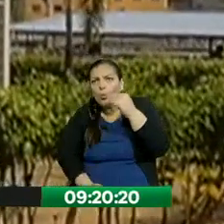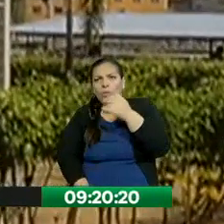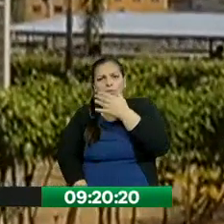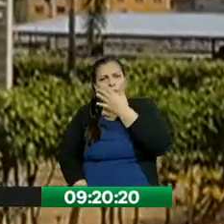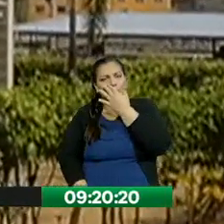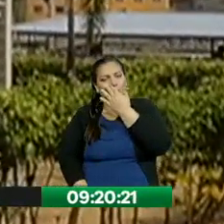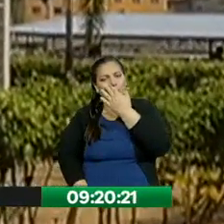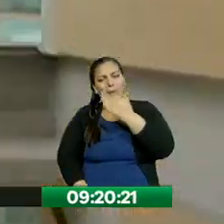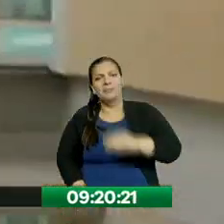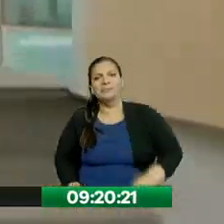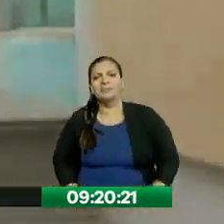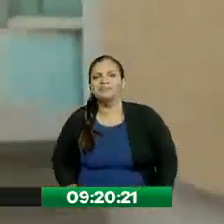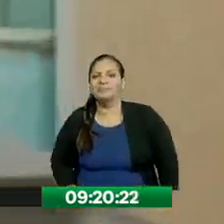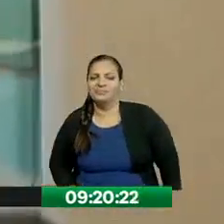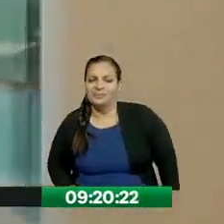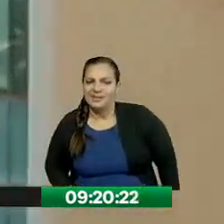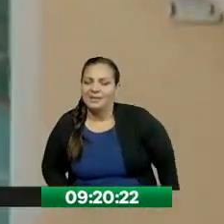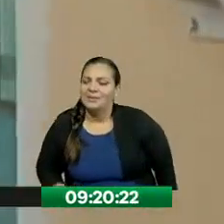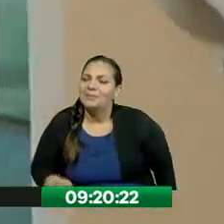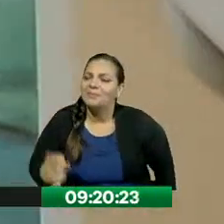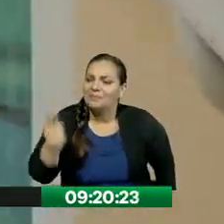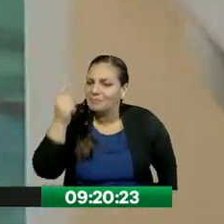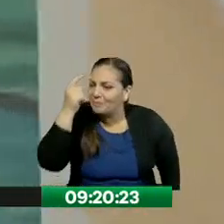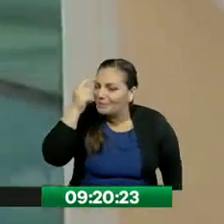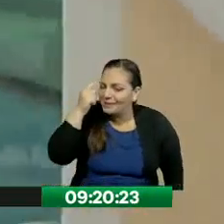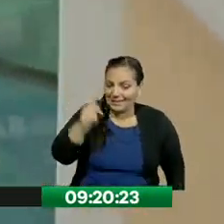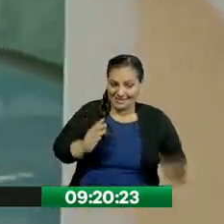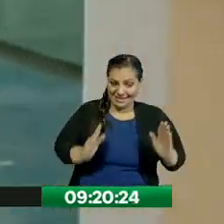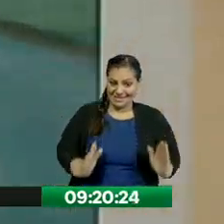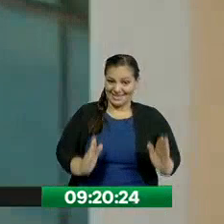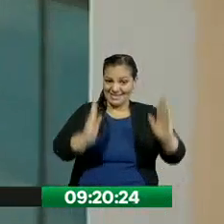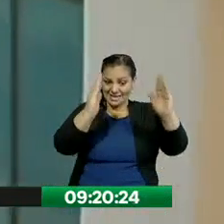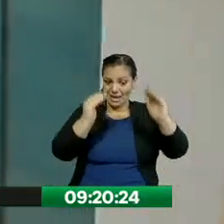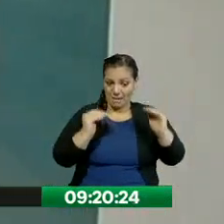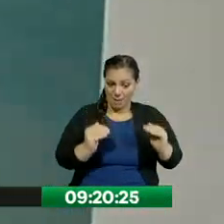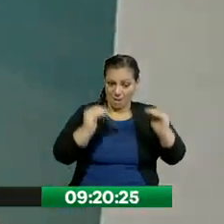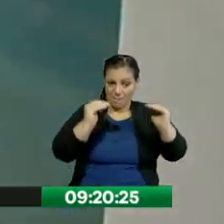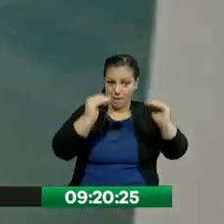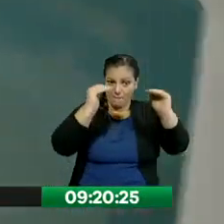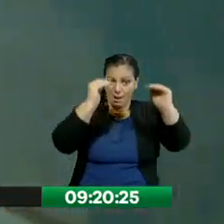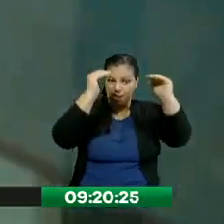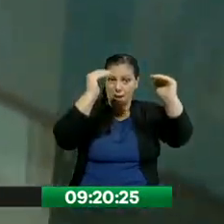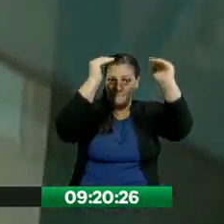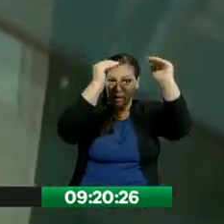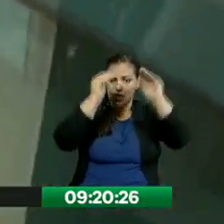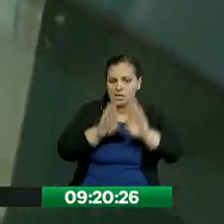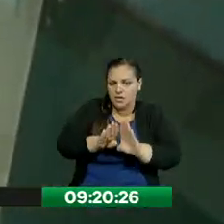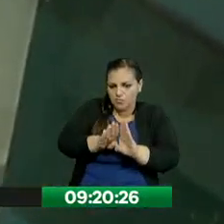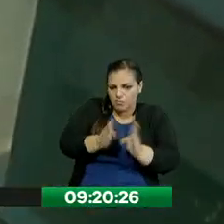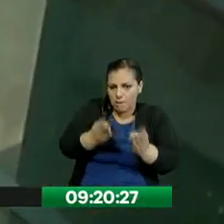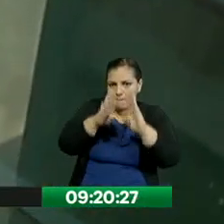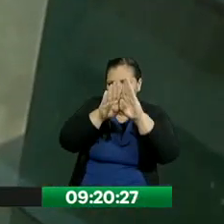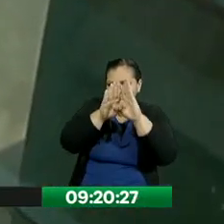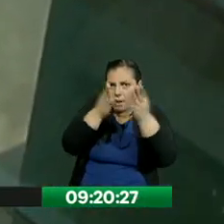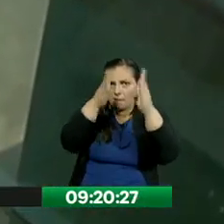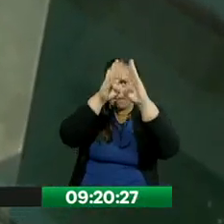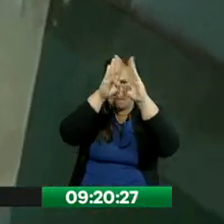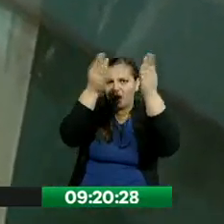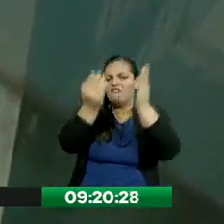salida arriba y debe tener una salida de cada piso, porque en cada caso de emergencia la gente no tiene, se